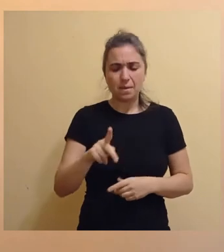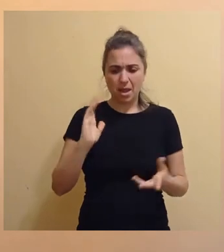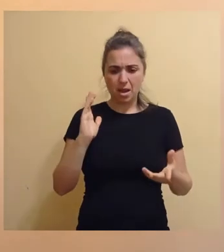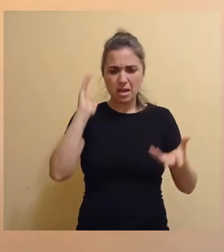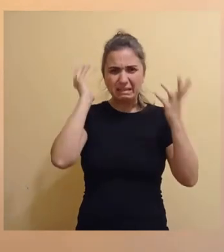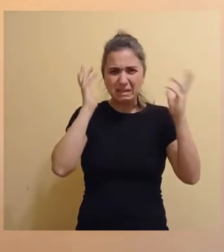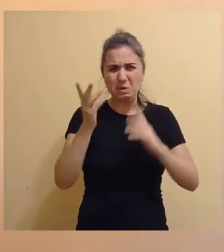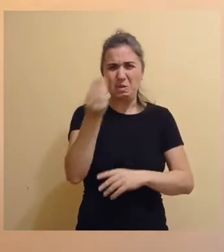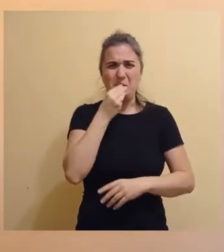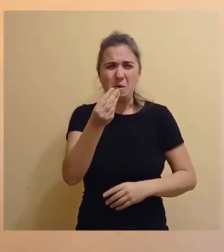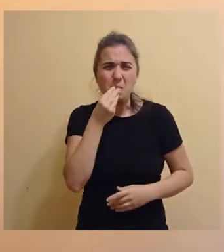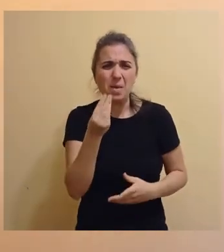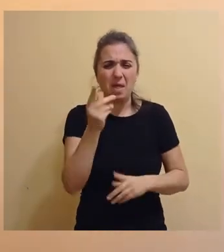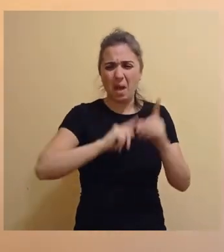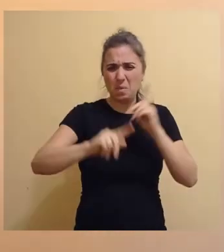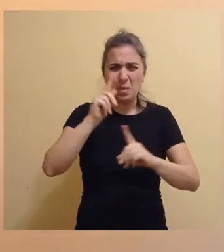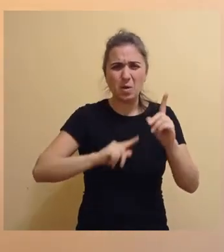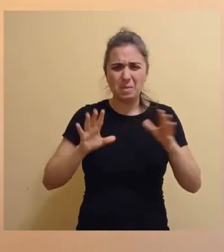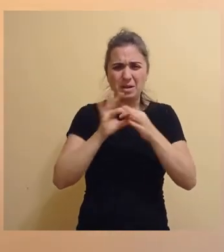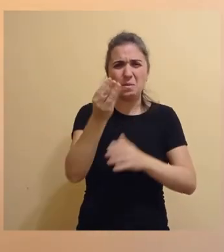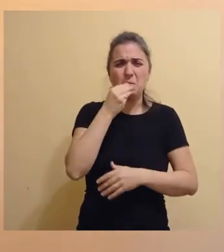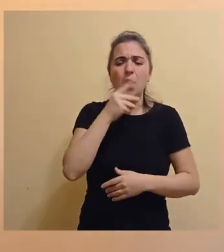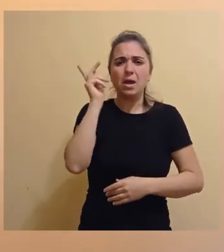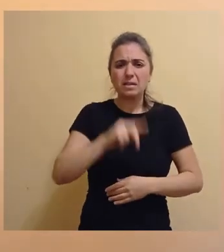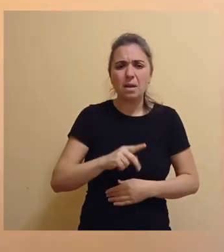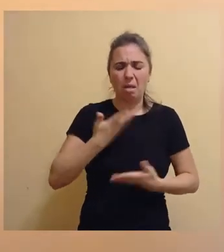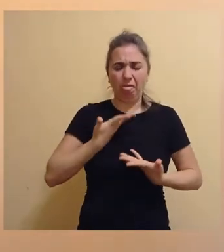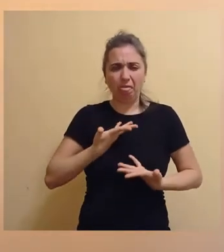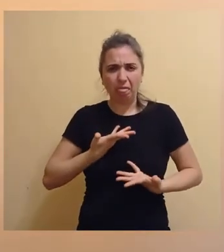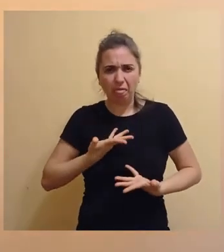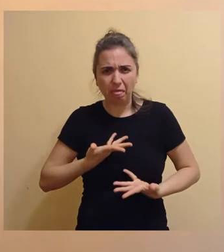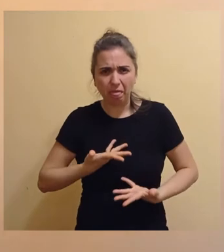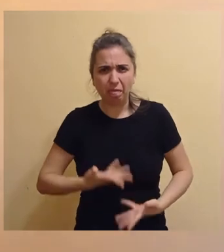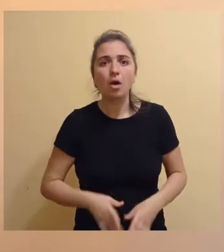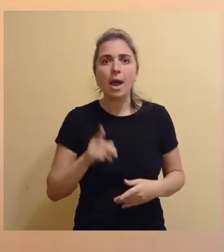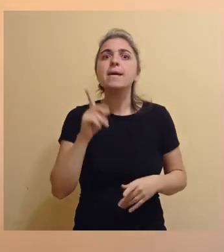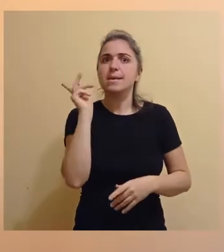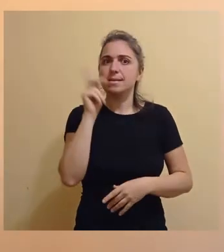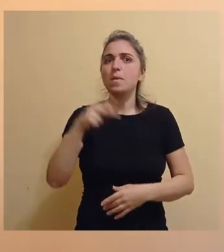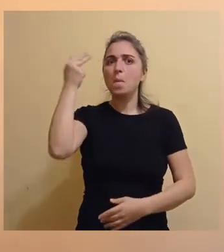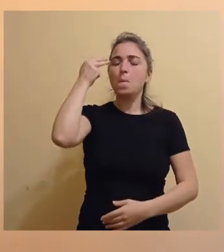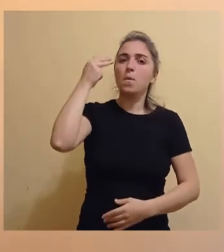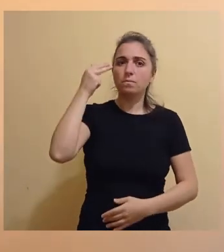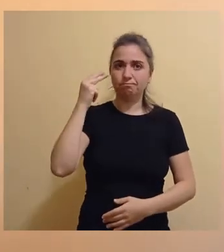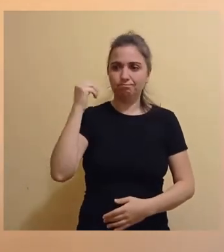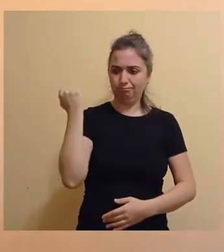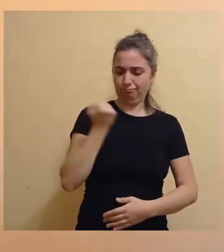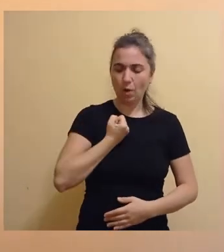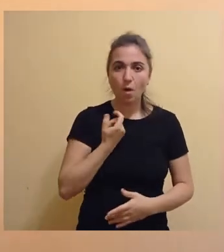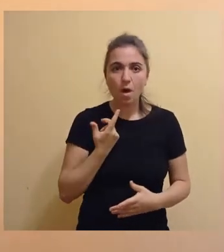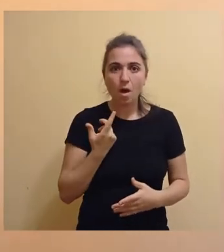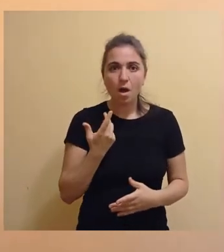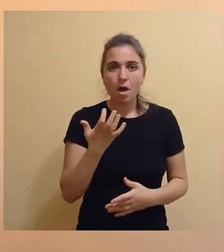por supuesto, nos puede llevar a los trastornos de la conducta alimentaria, por supuesto, a niveles altos de depresión, incluso